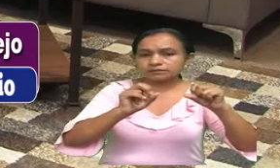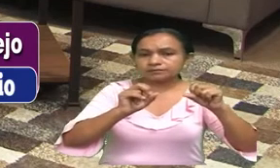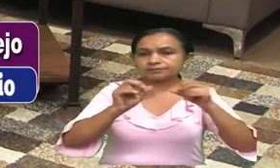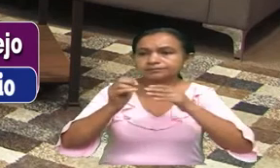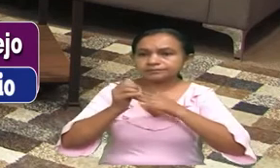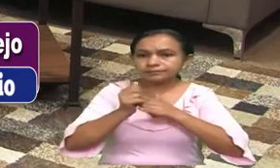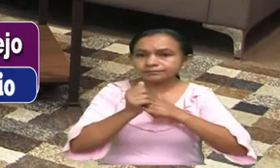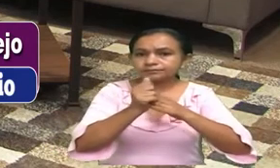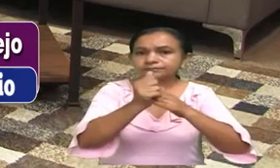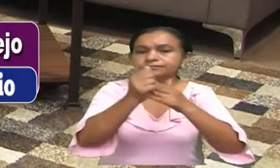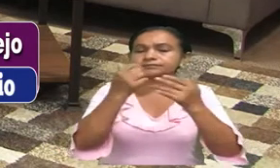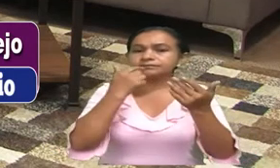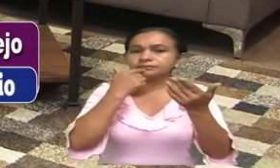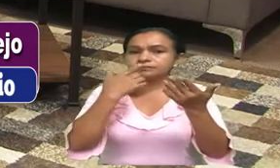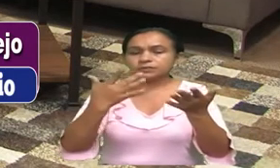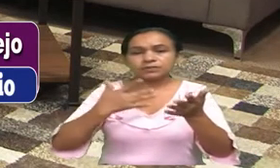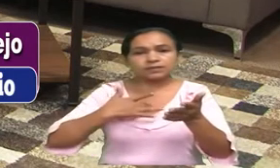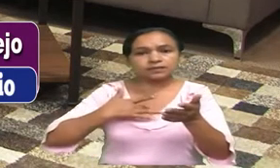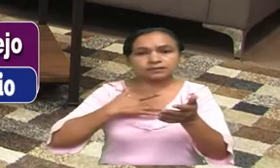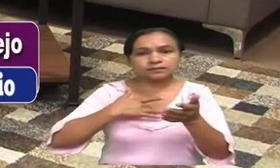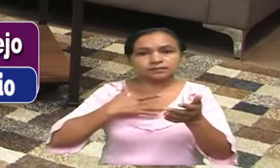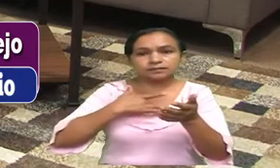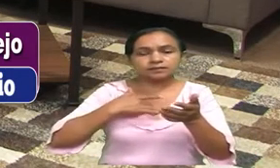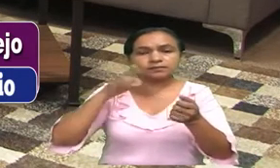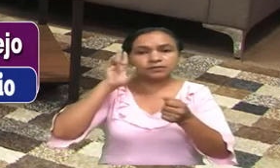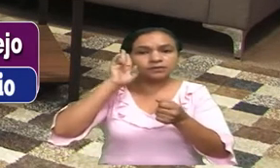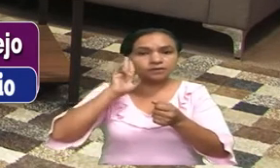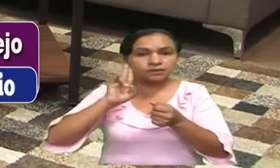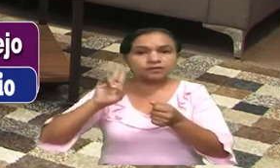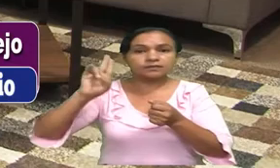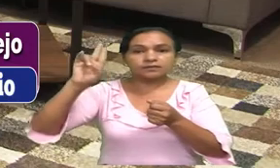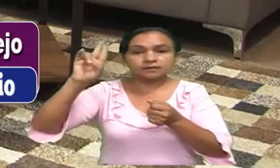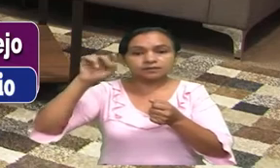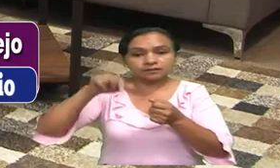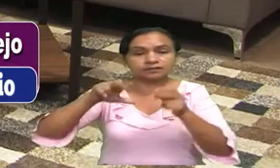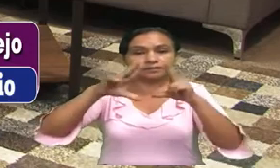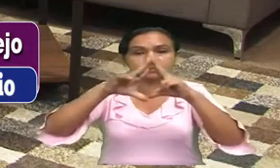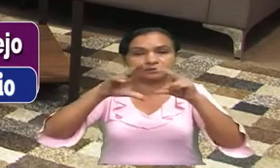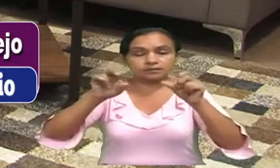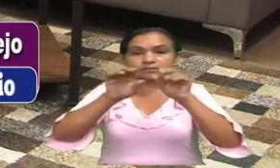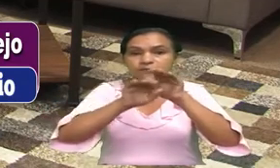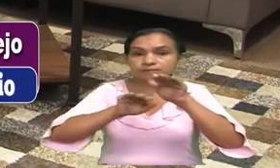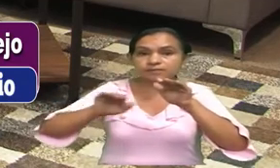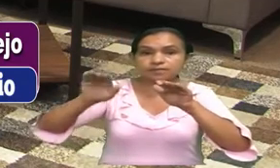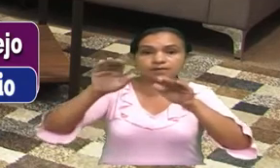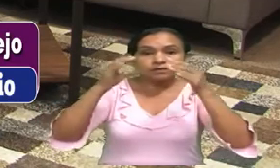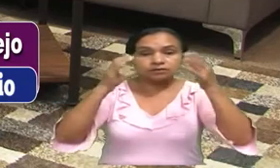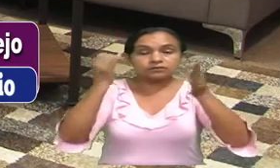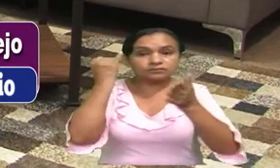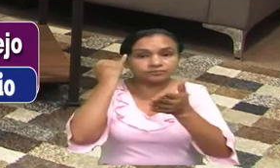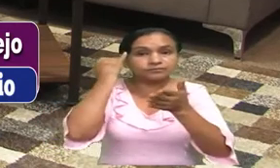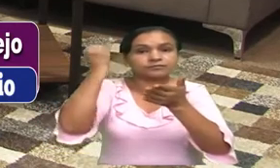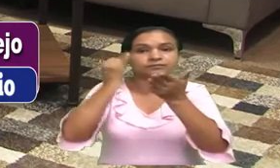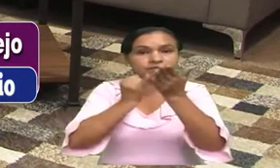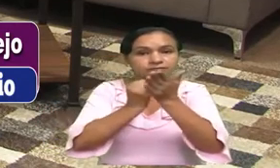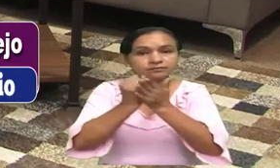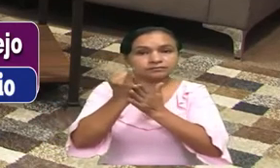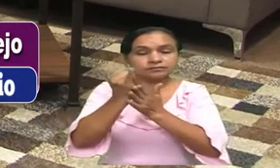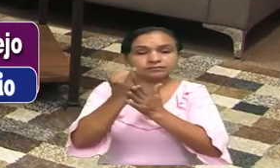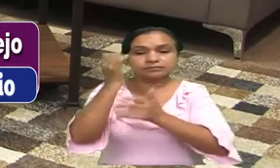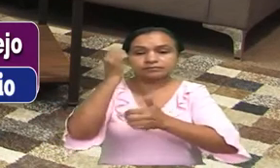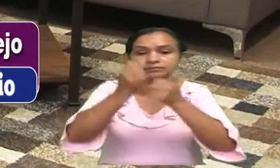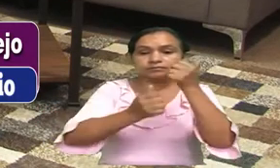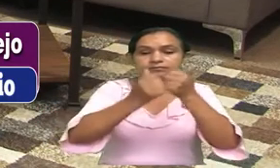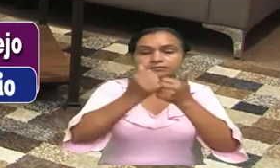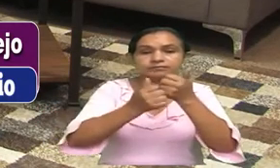reorientar, porque necesitamos que las universidades produzcamos más, aportemos más a resolver